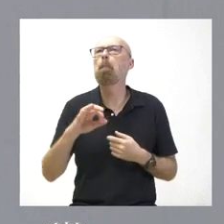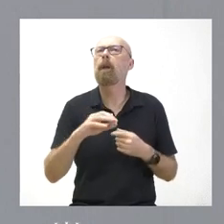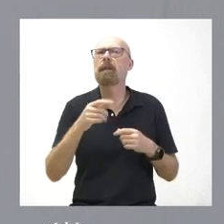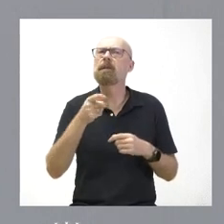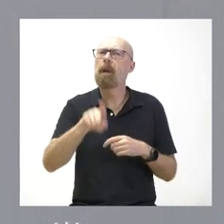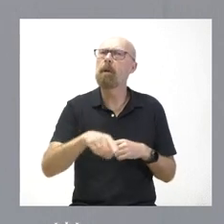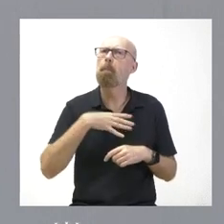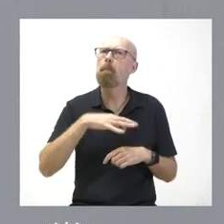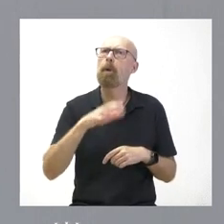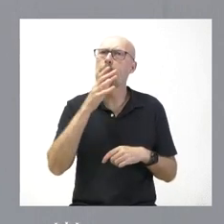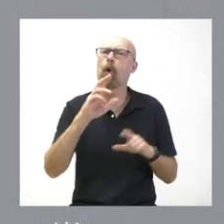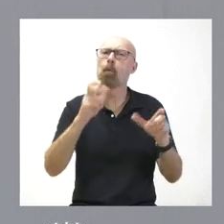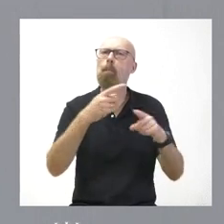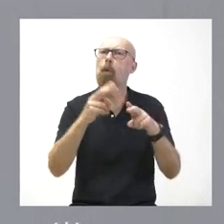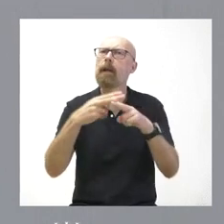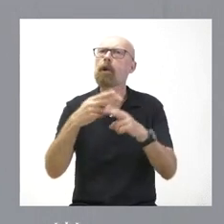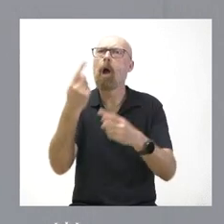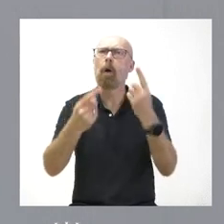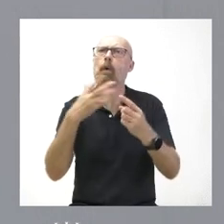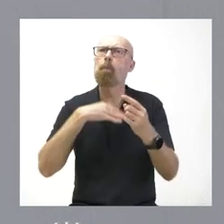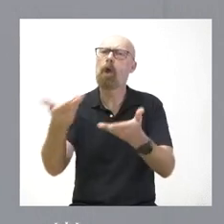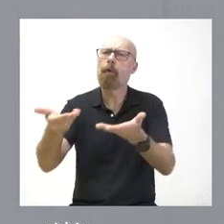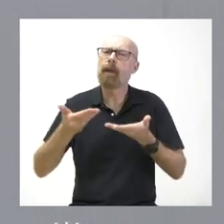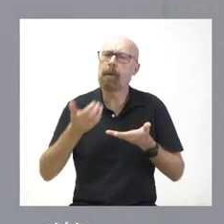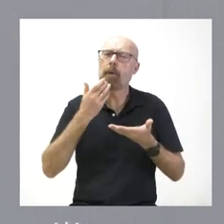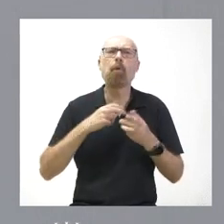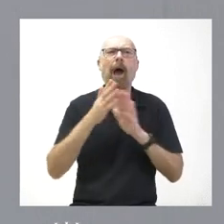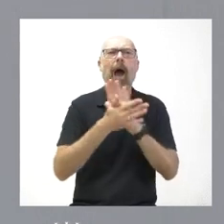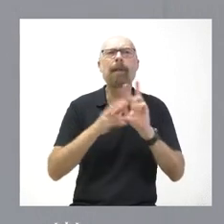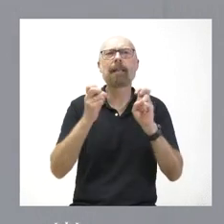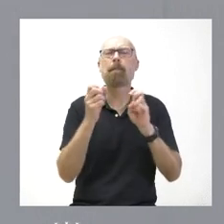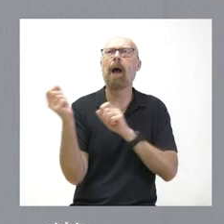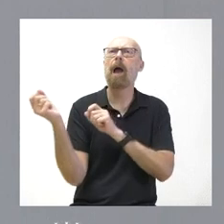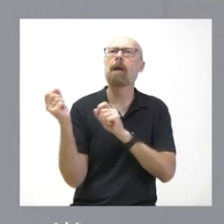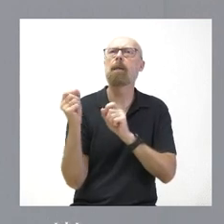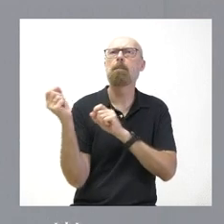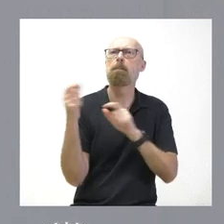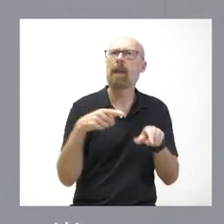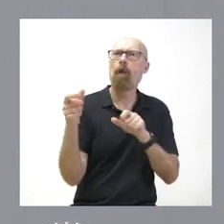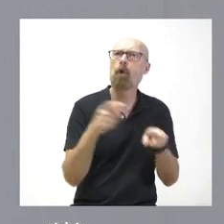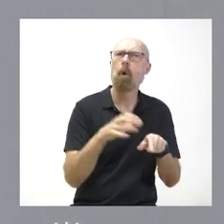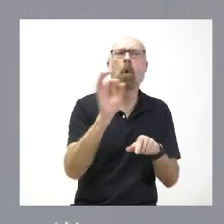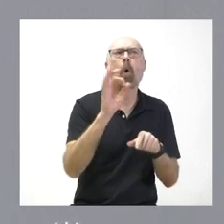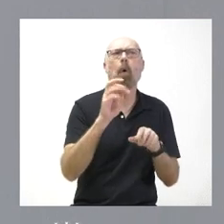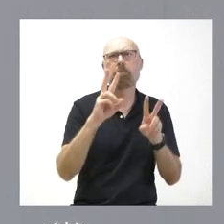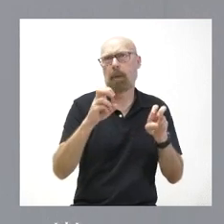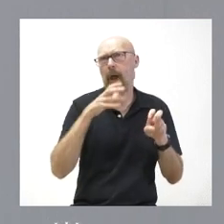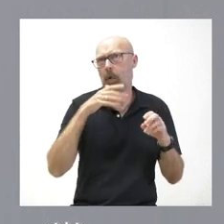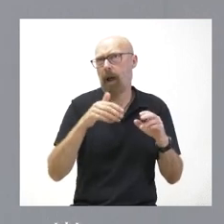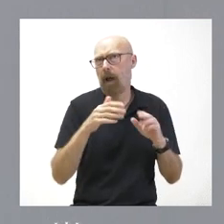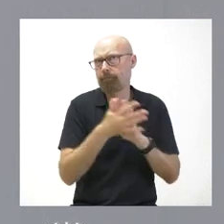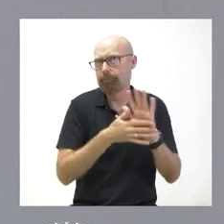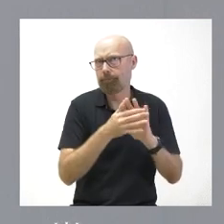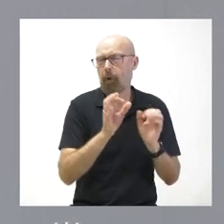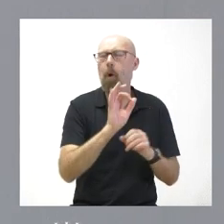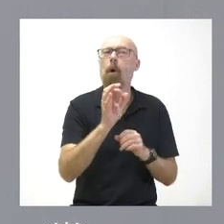porque los pidan algunos grupos el ámbito de la inmigración que es un tema Pues de cierta actualidad o incluso lo que se ha dado